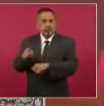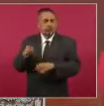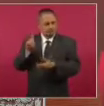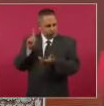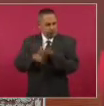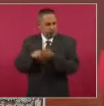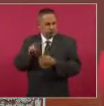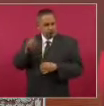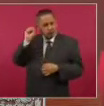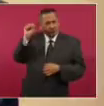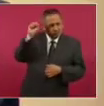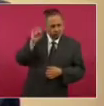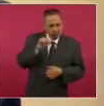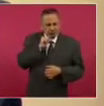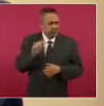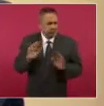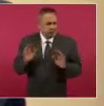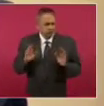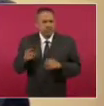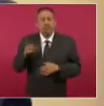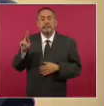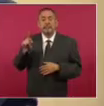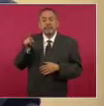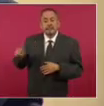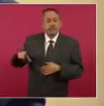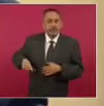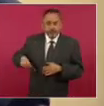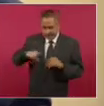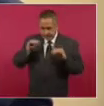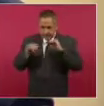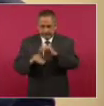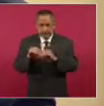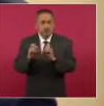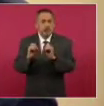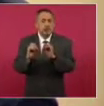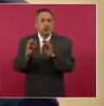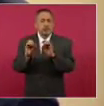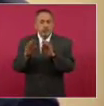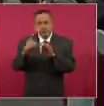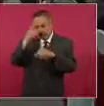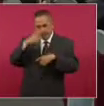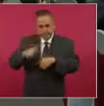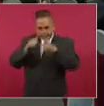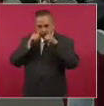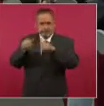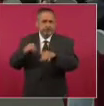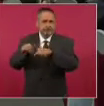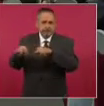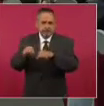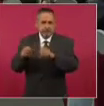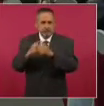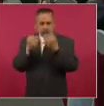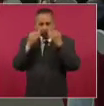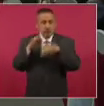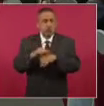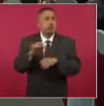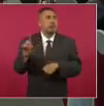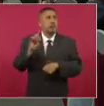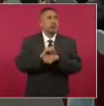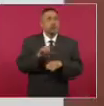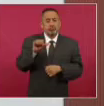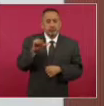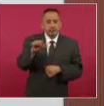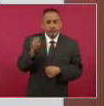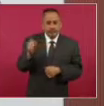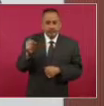socialista, creó durante su gobierno el Departamento del Trabajo y consta que hasta el 16 de